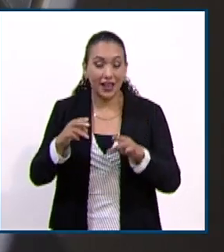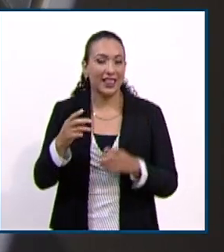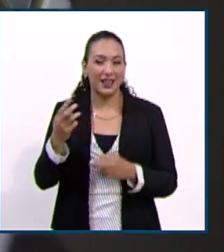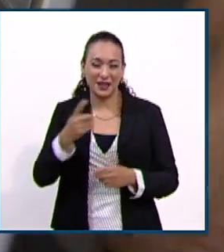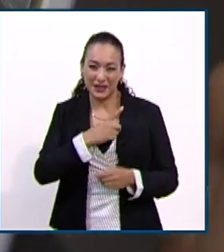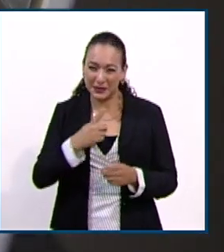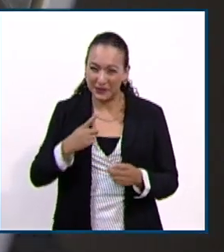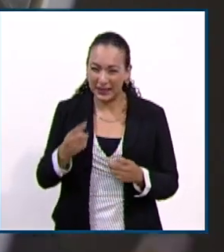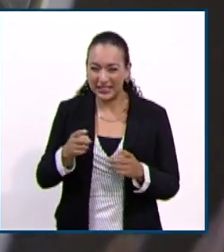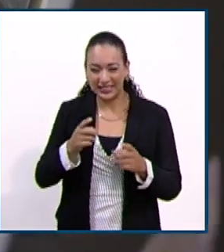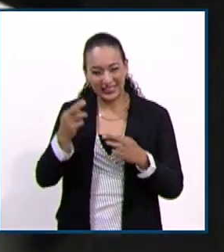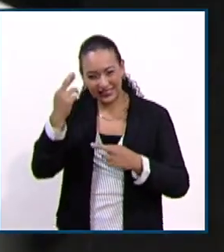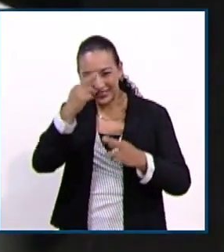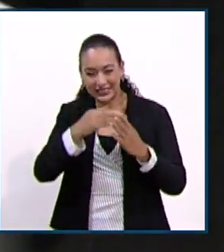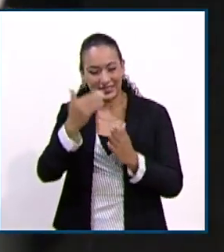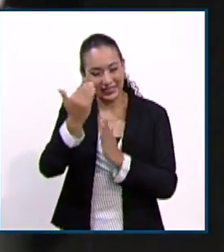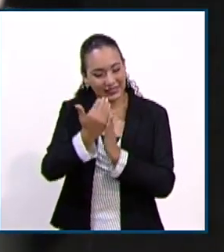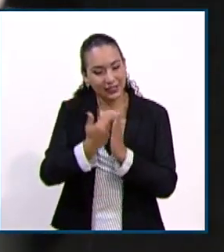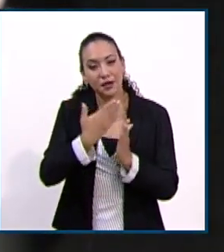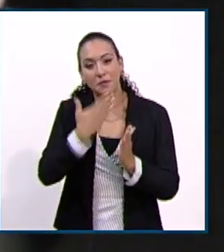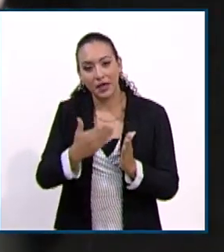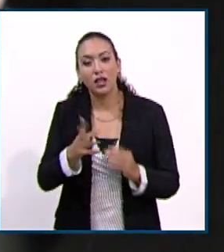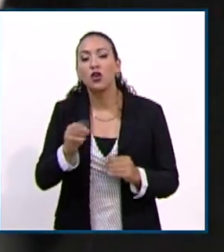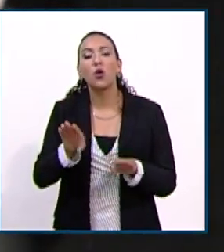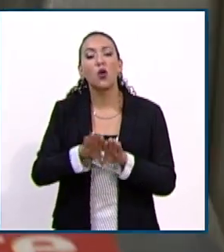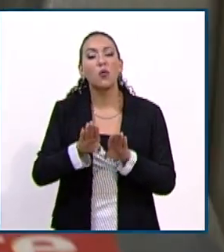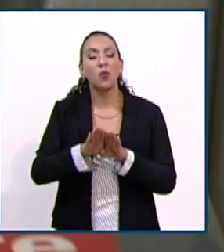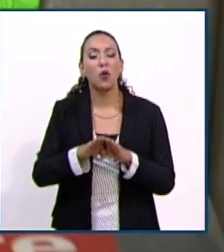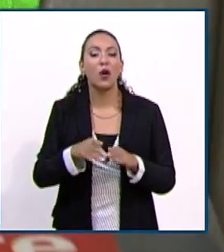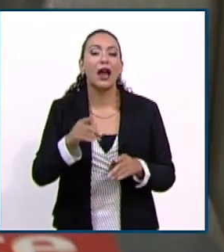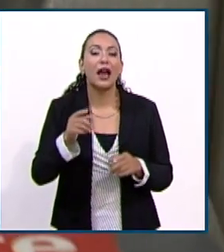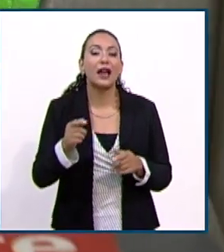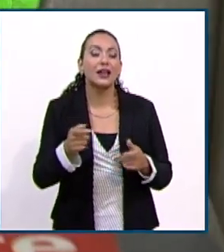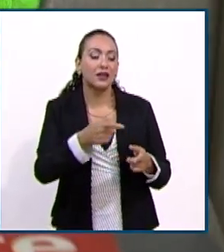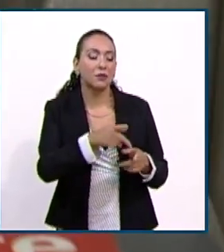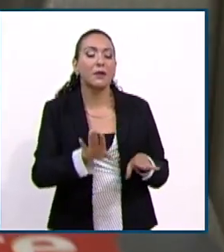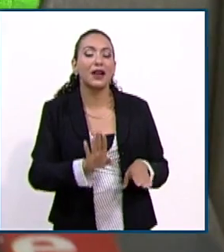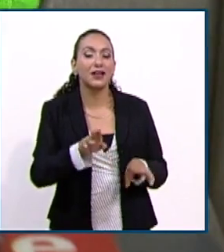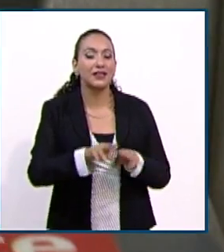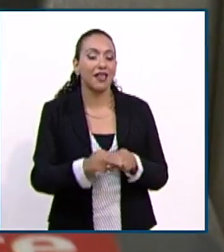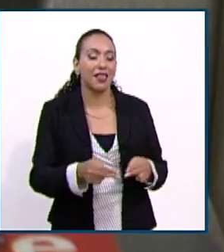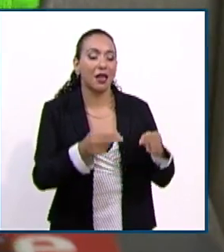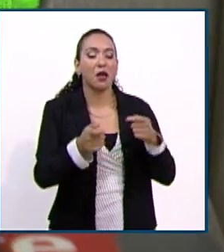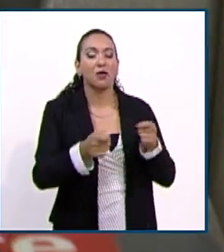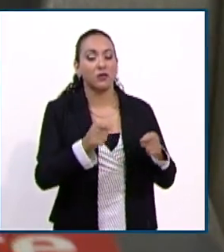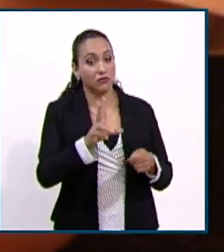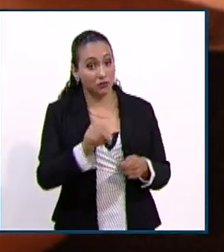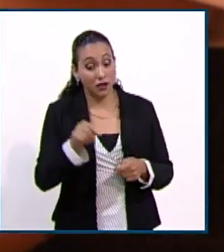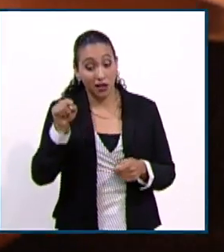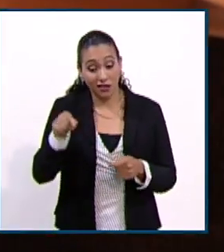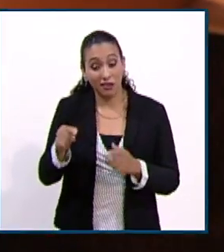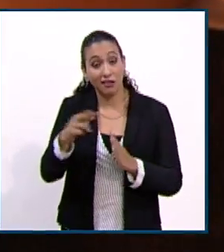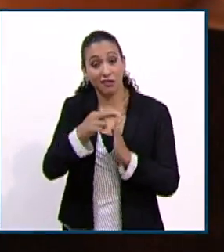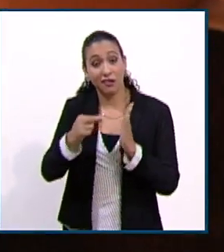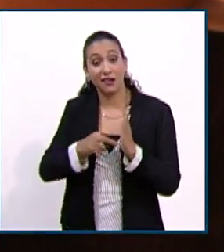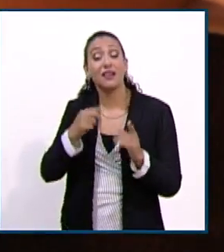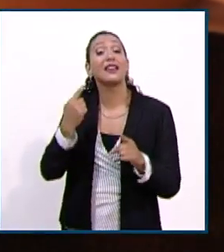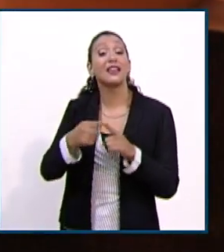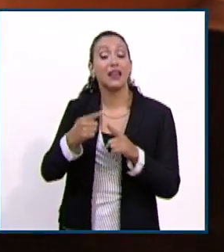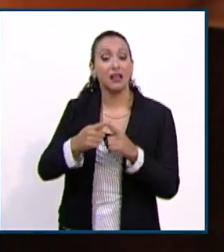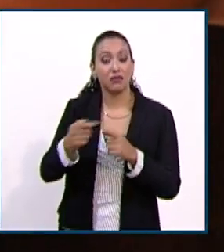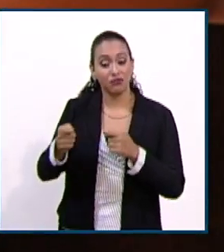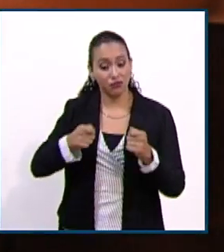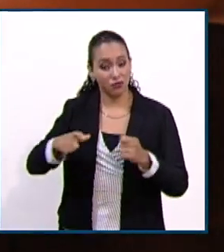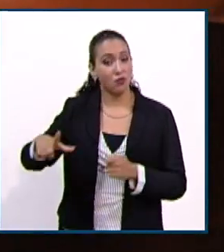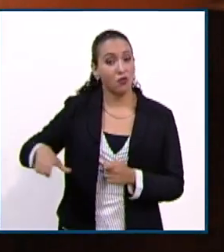y competencia, como si se tratara de un tema regulado por el libre mercado, pues dicho sistema está regulado por el Estado para garantizar